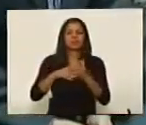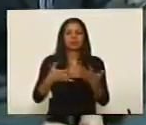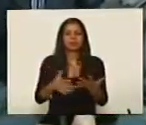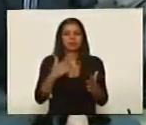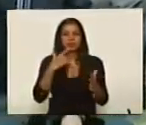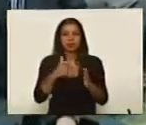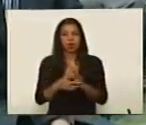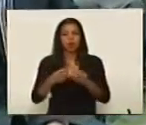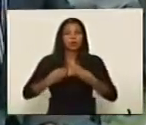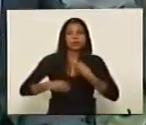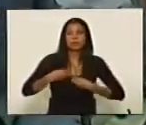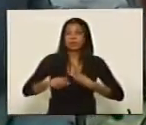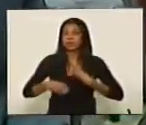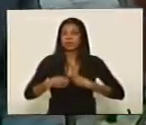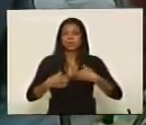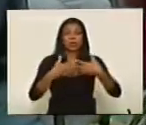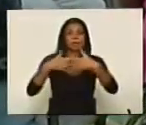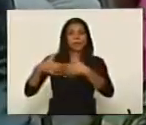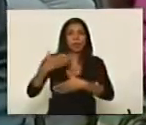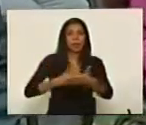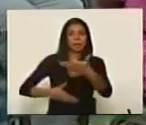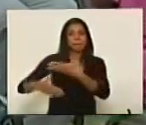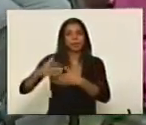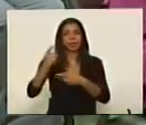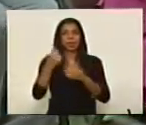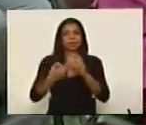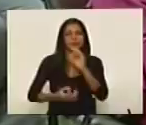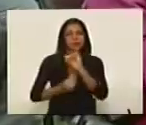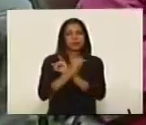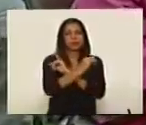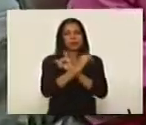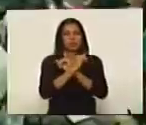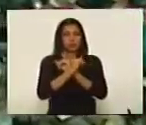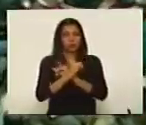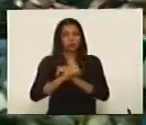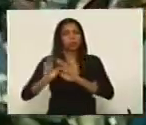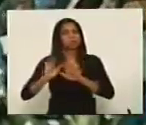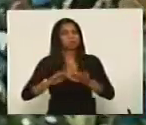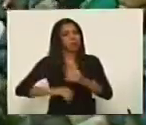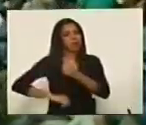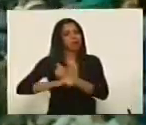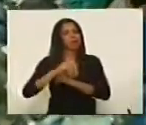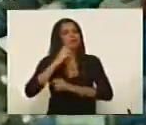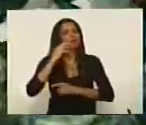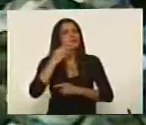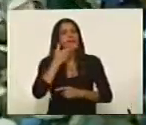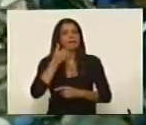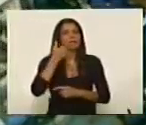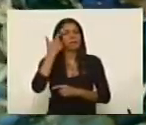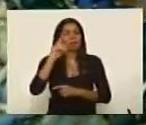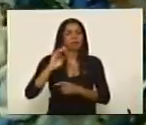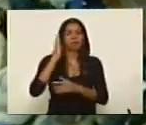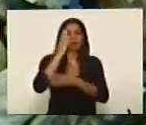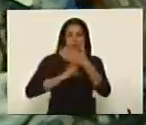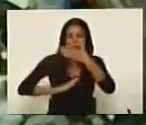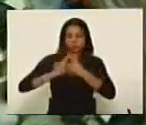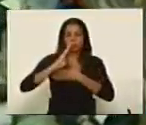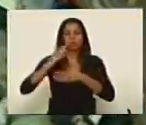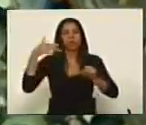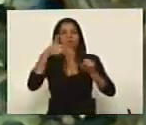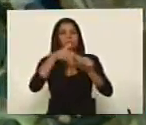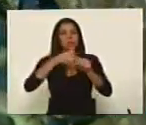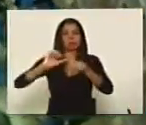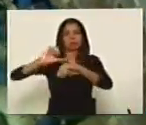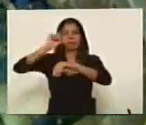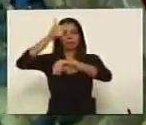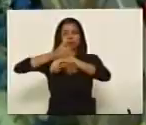la ansiedad que generaban los mercados del lanzamiento del Petro. No solamente por sus ventajas, su respaldo, humildemente la principal reserva energética del planeta,